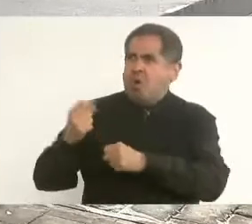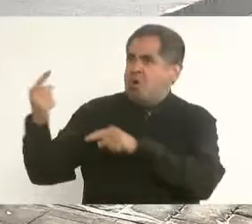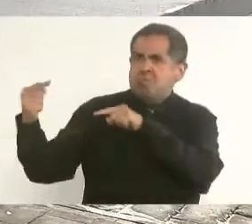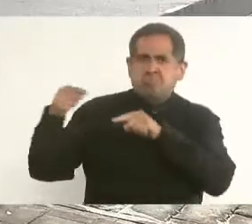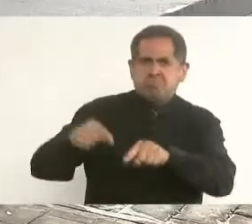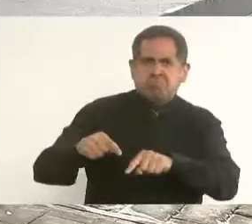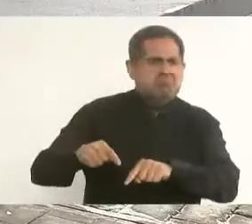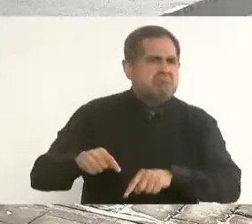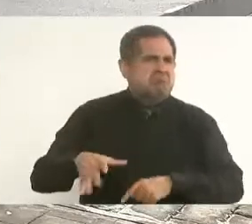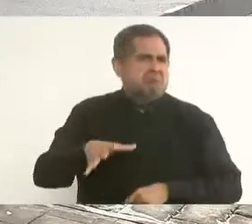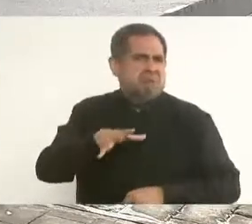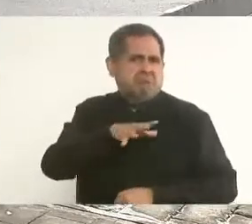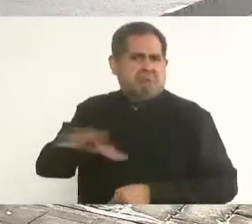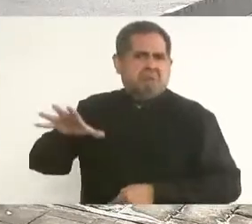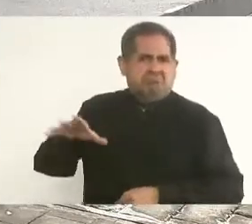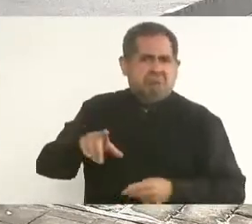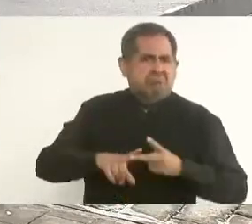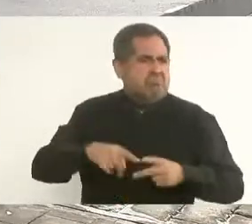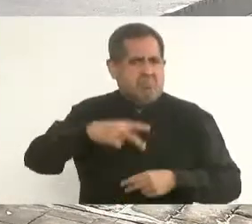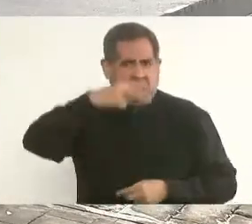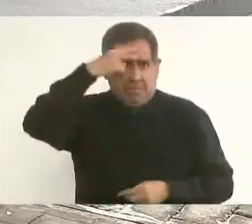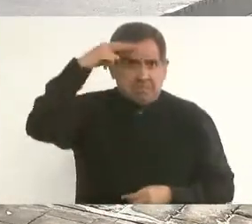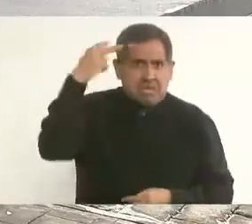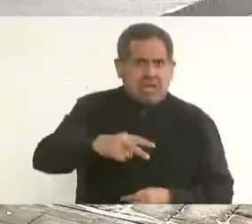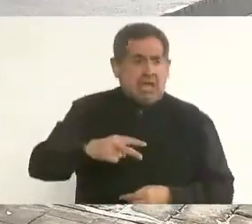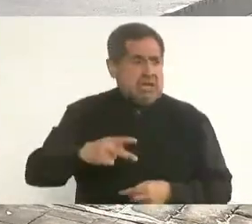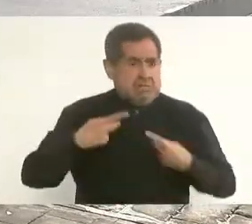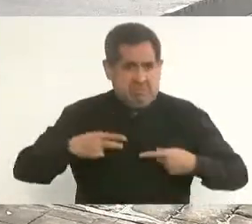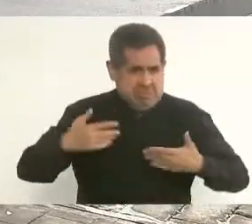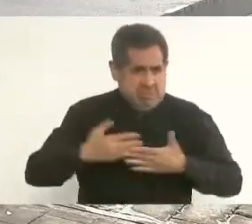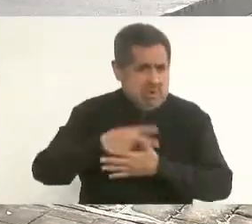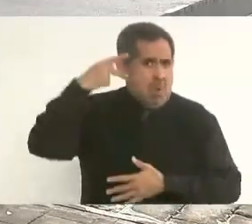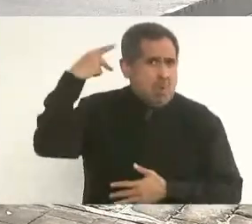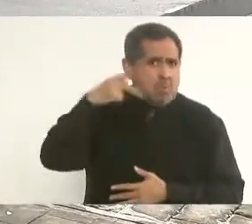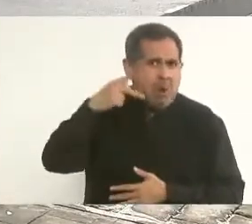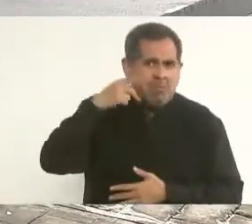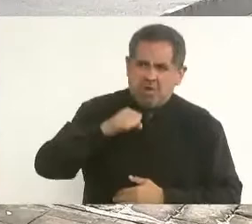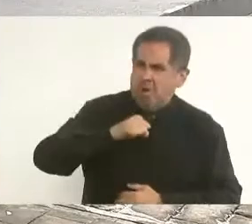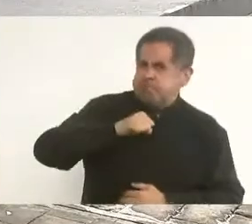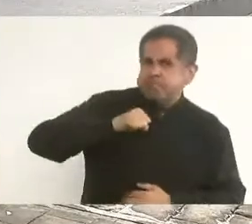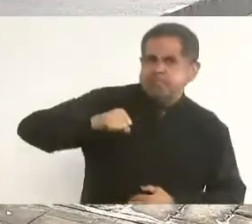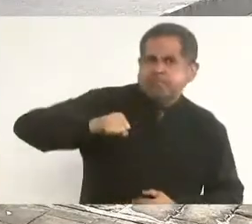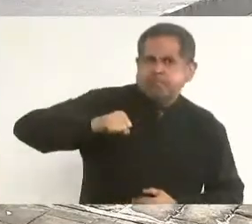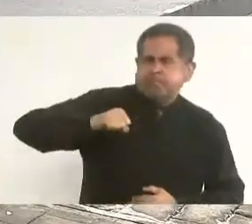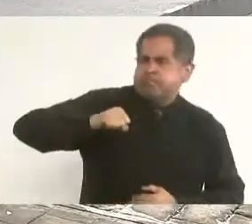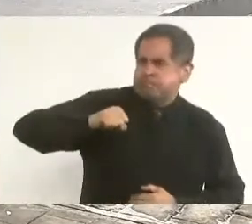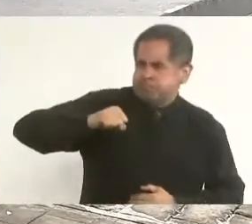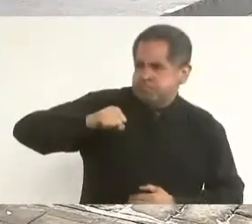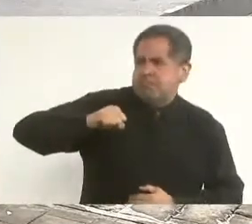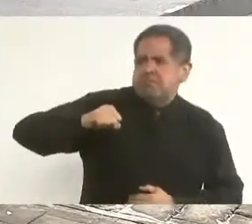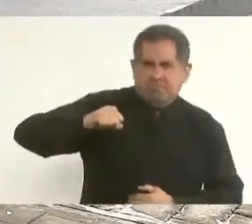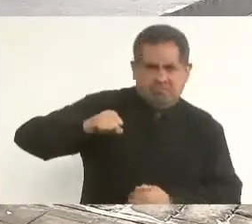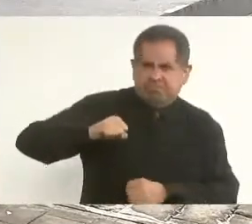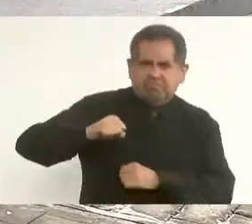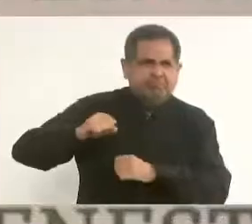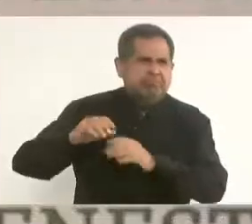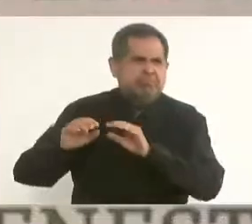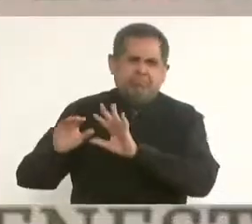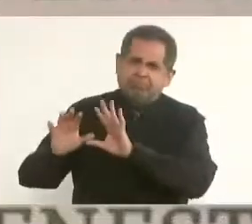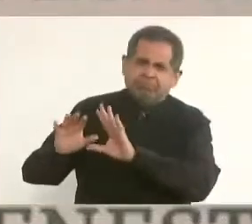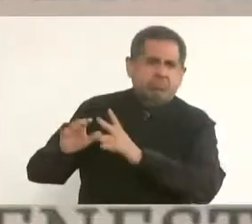los poblanos, los mexicanos, supieron resistir y